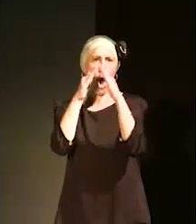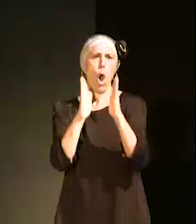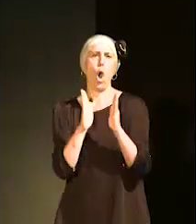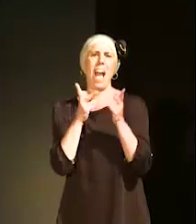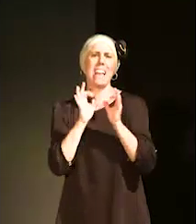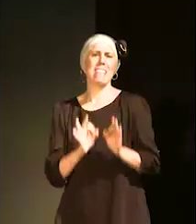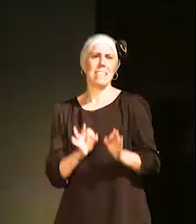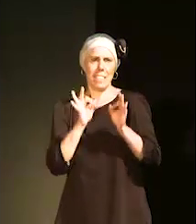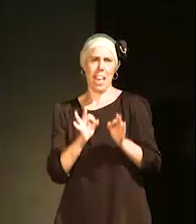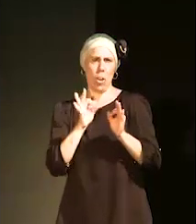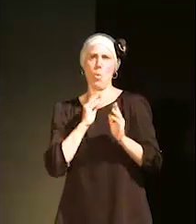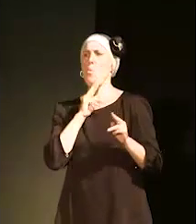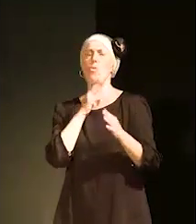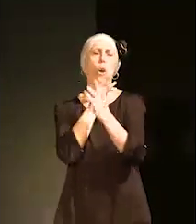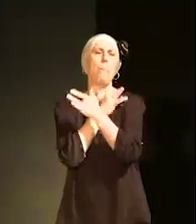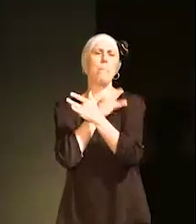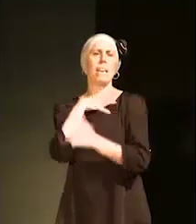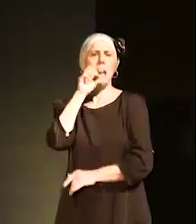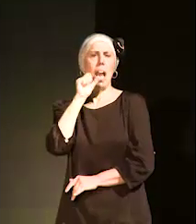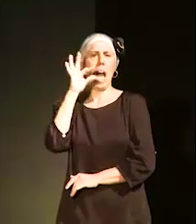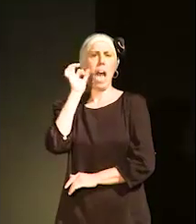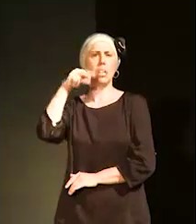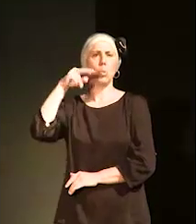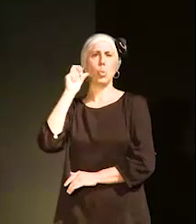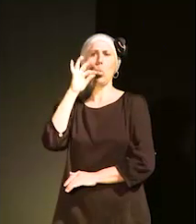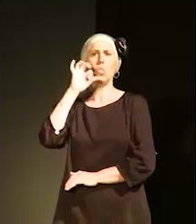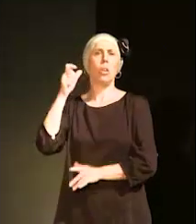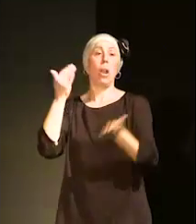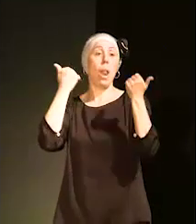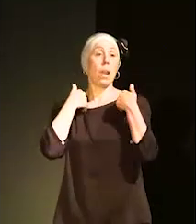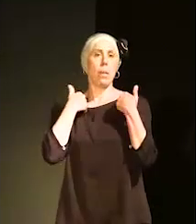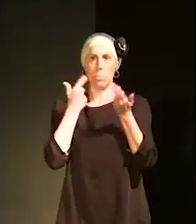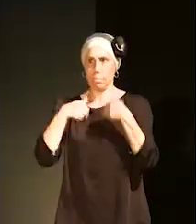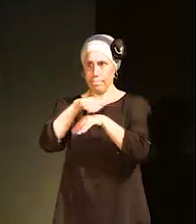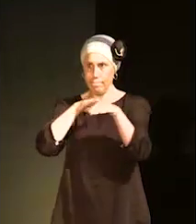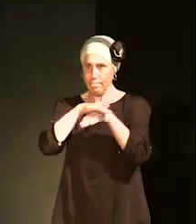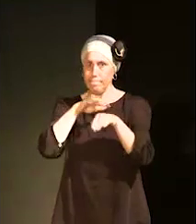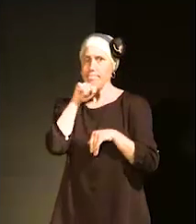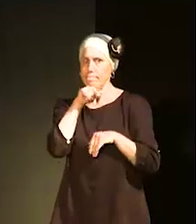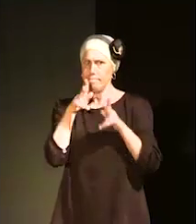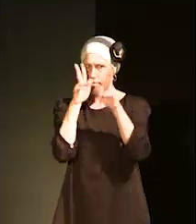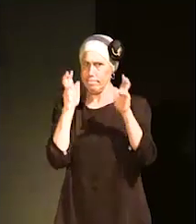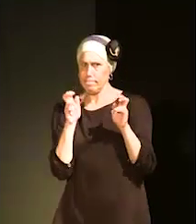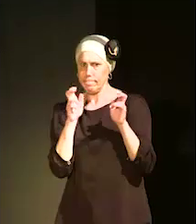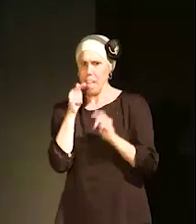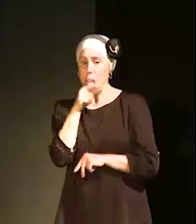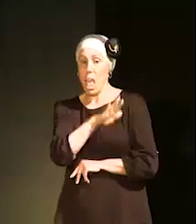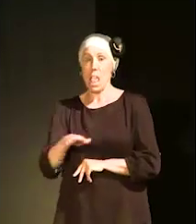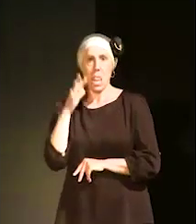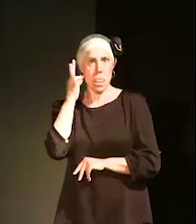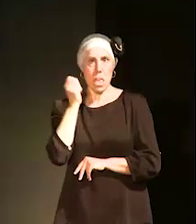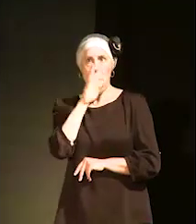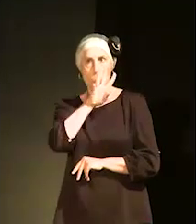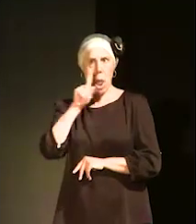asunción perteneciente y administrado por el estado en donde 41 de ellas